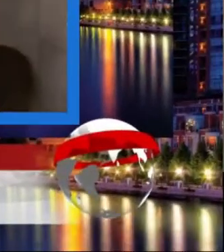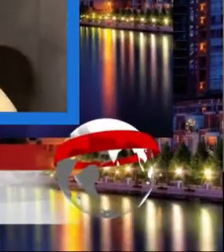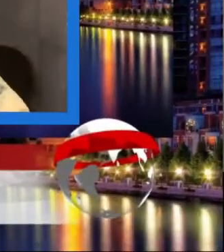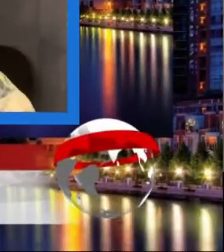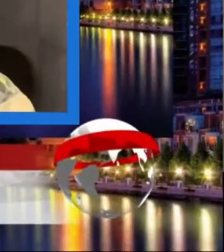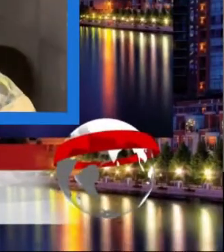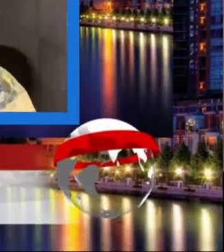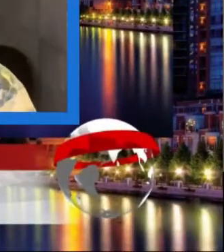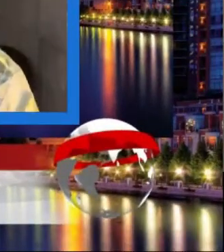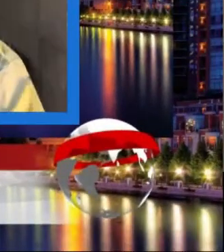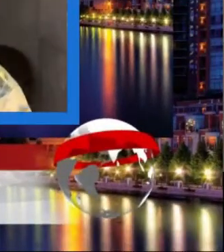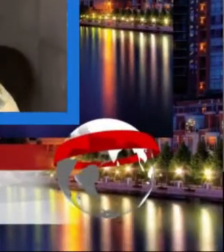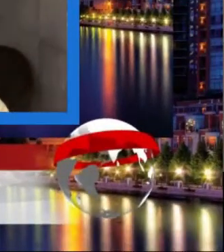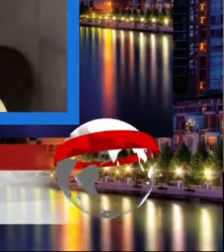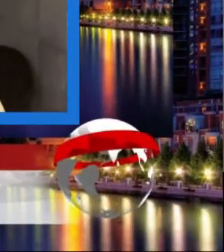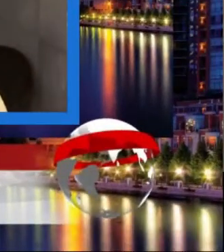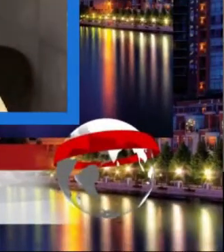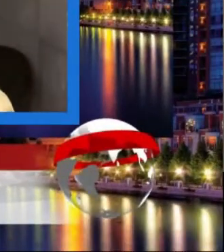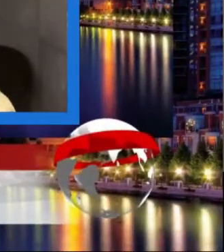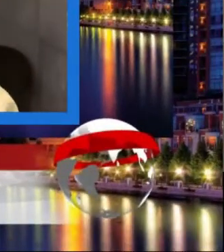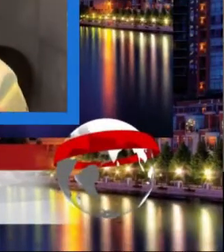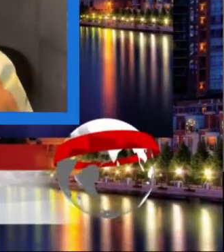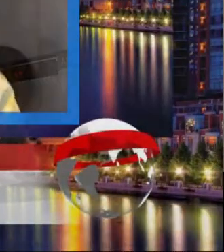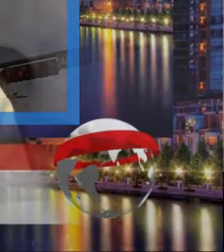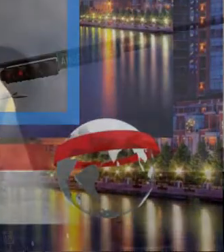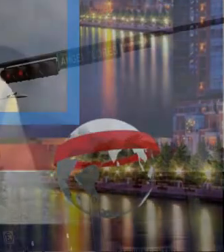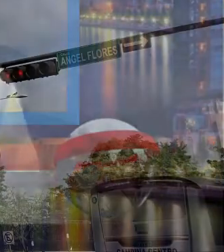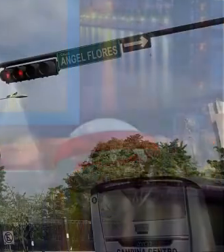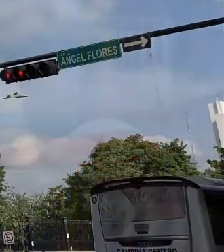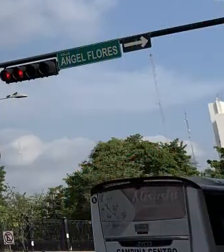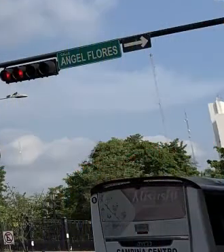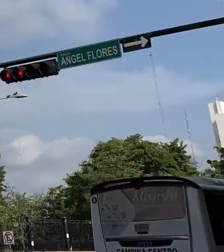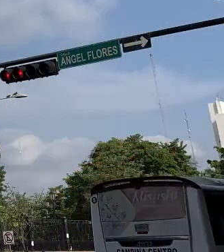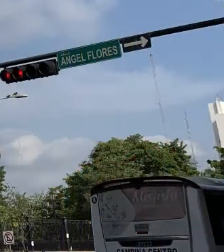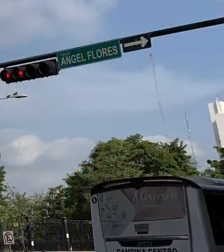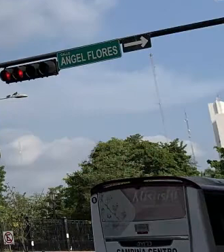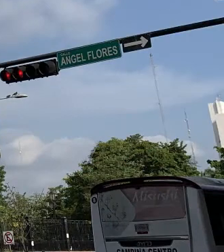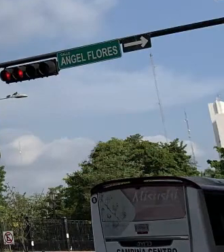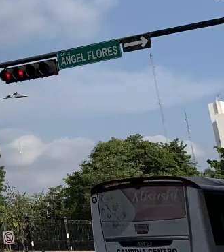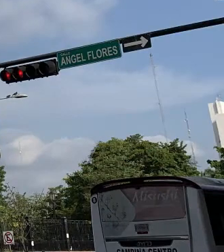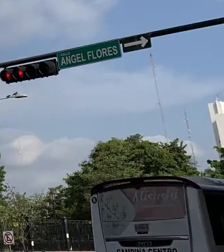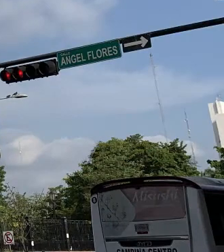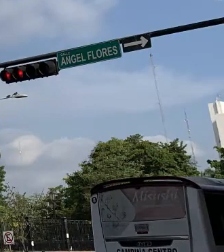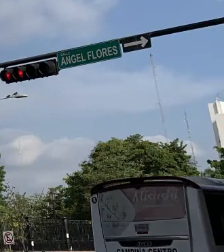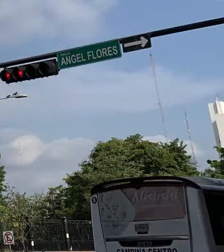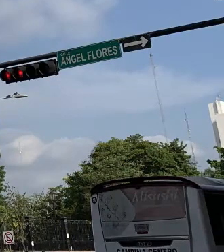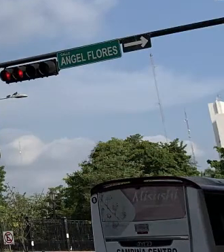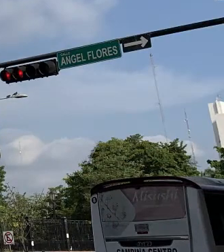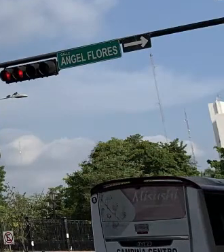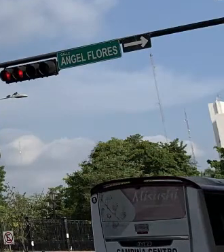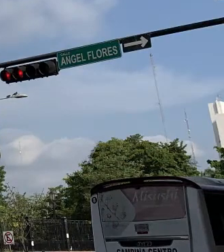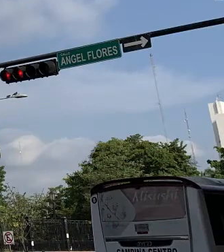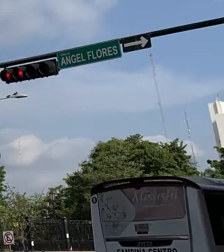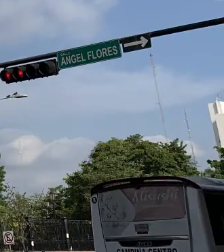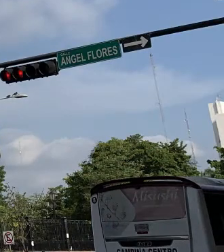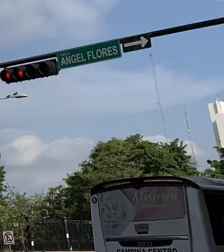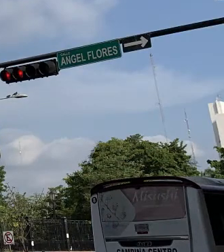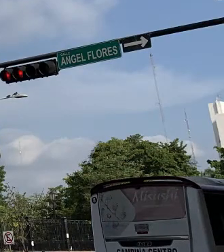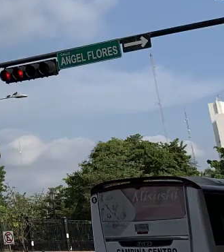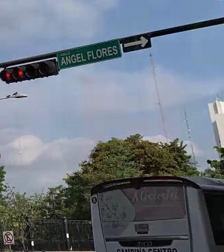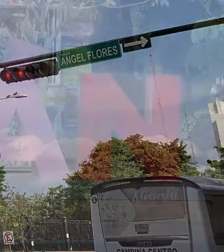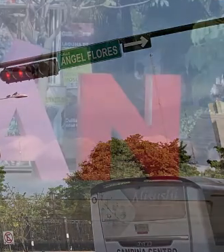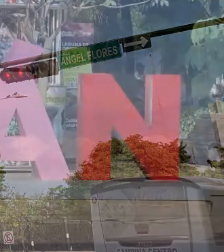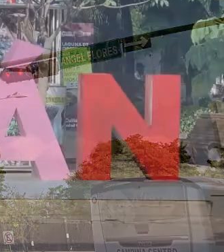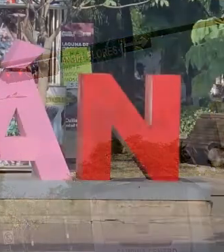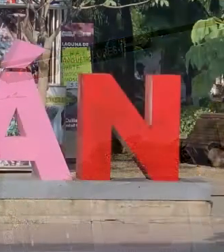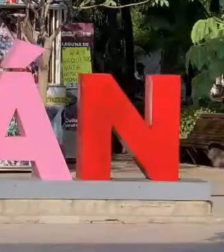Bien, pues su servidor amigo de siempre, Luis Lim García, aquí coincidiendo de manera privilegiada con la visita que ha